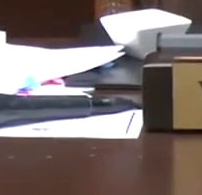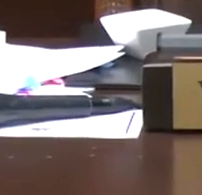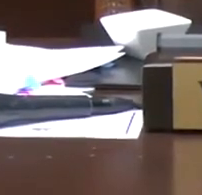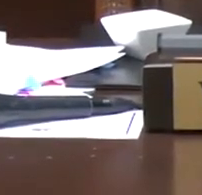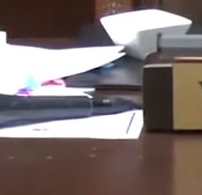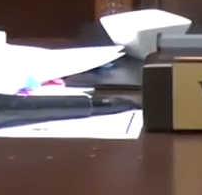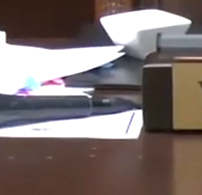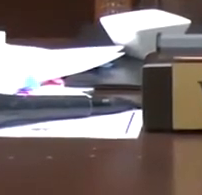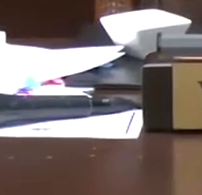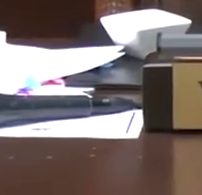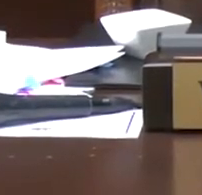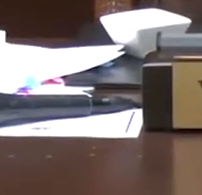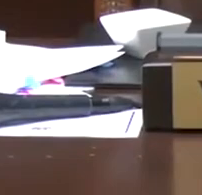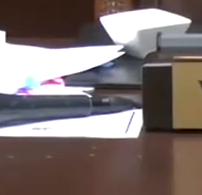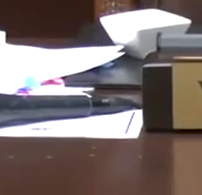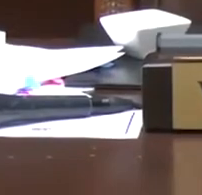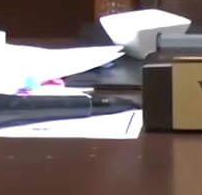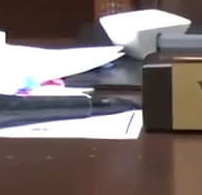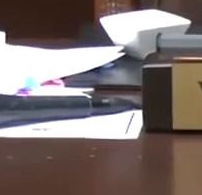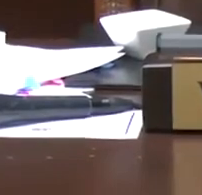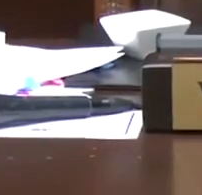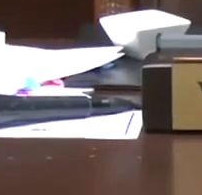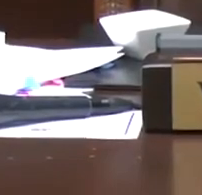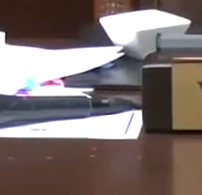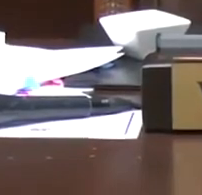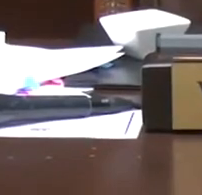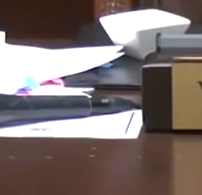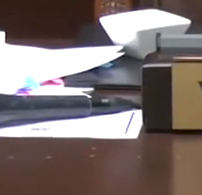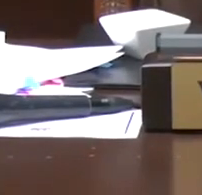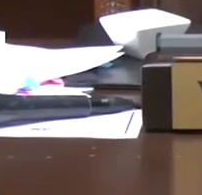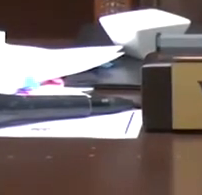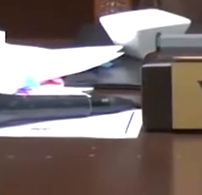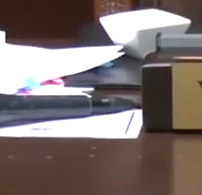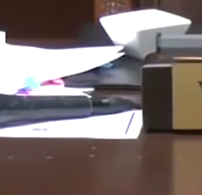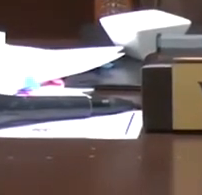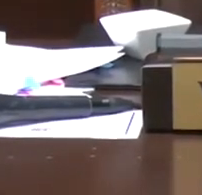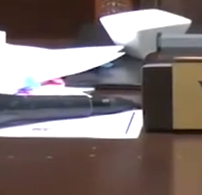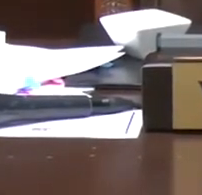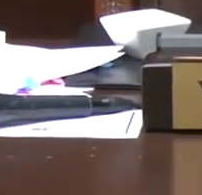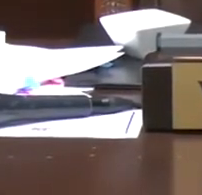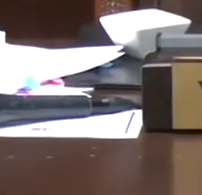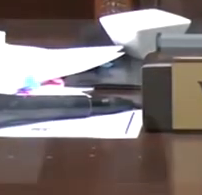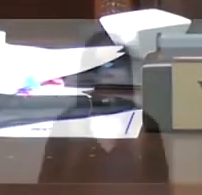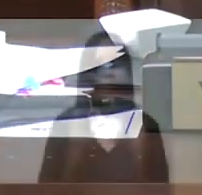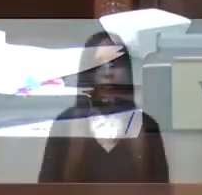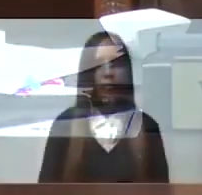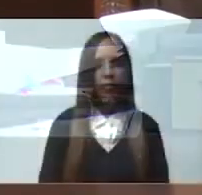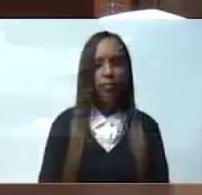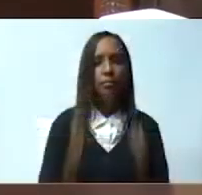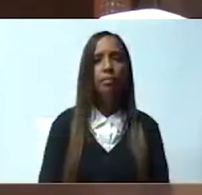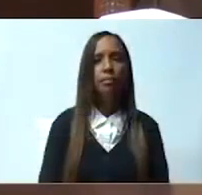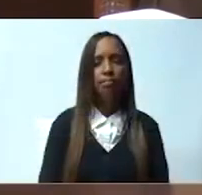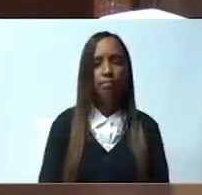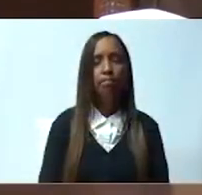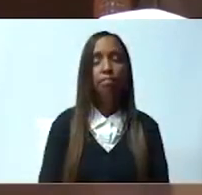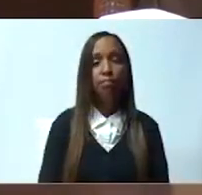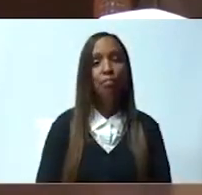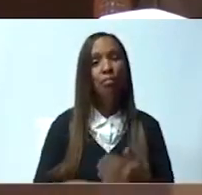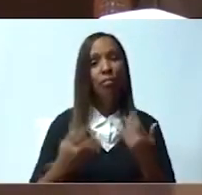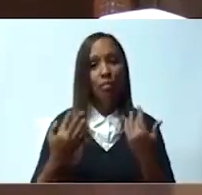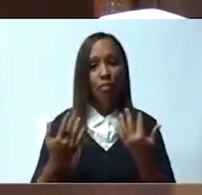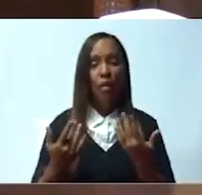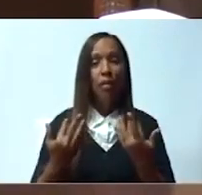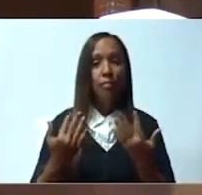aquí dentro, ¿cómo que no permitimos que se nos caigan 3 votaciones? O 2. ¿Tú